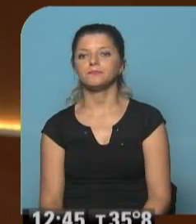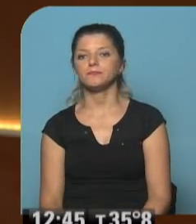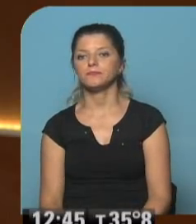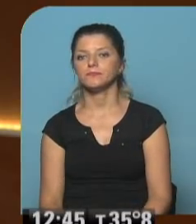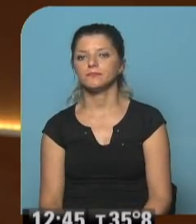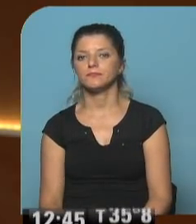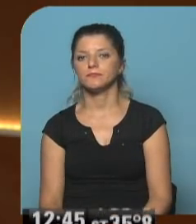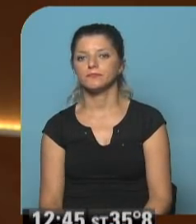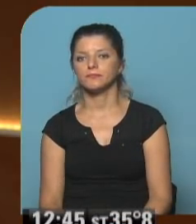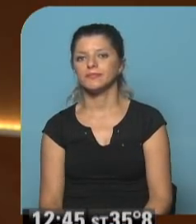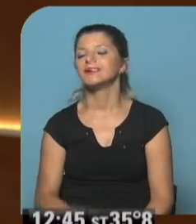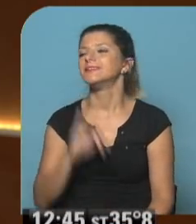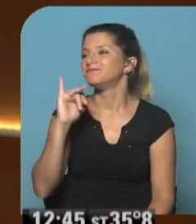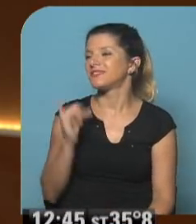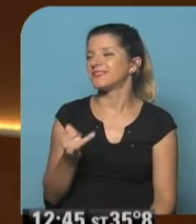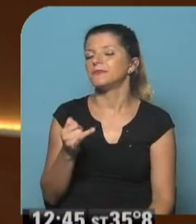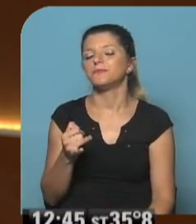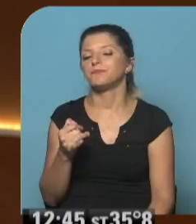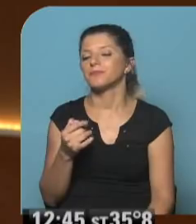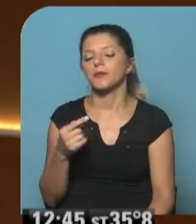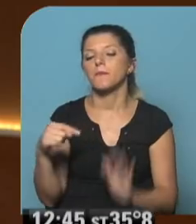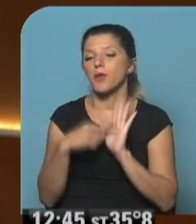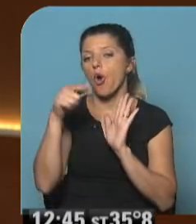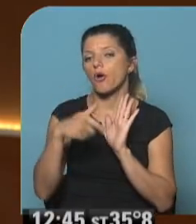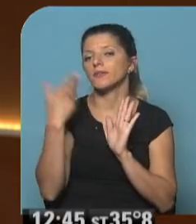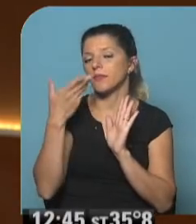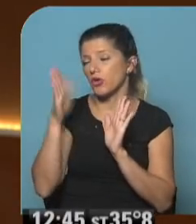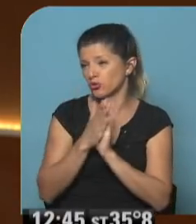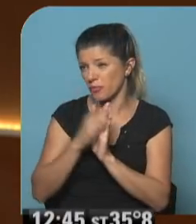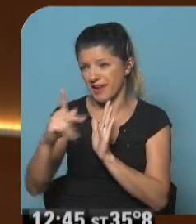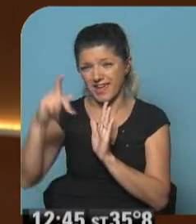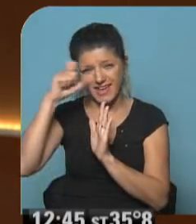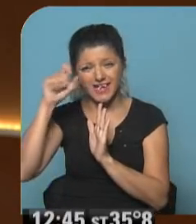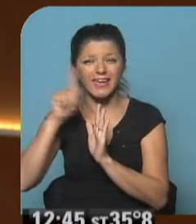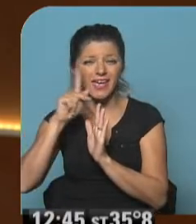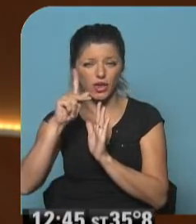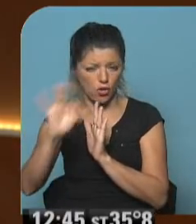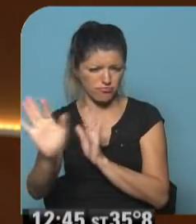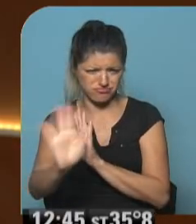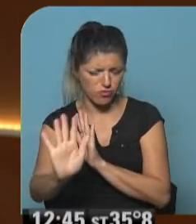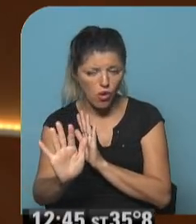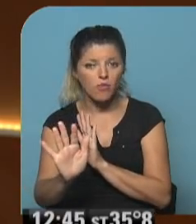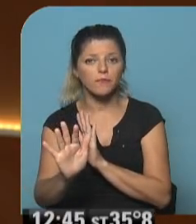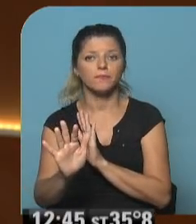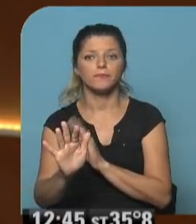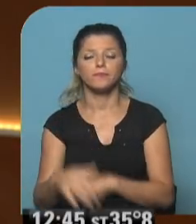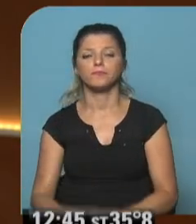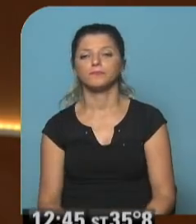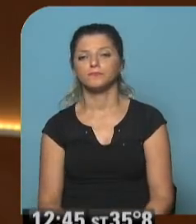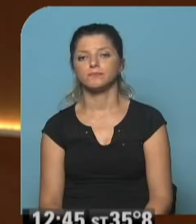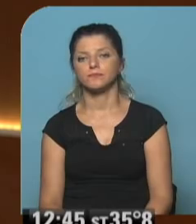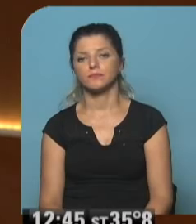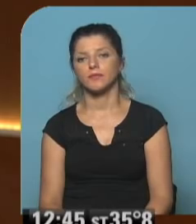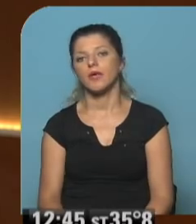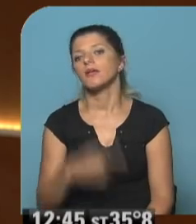lo que está presente en el debate sobre la suerte de Fujimori. Todo lo que se argumentó tiene que ver con un beneficio